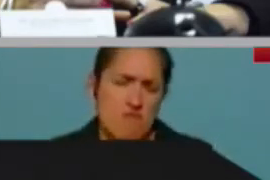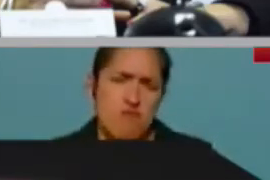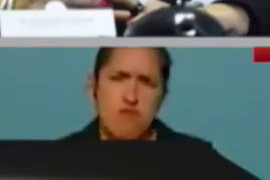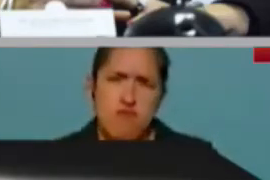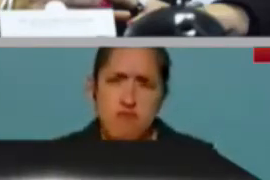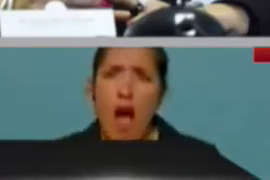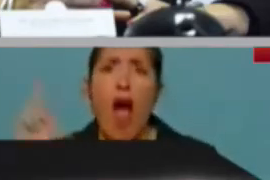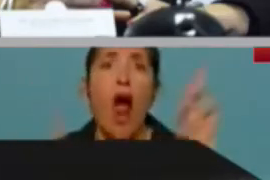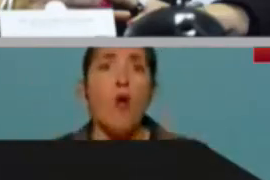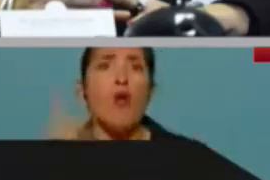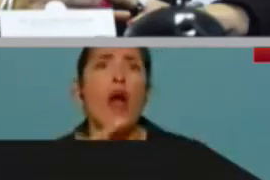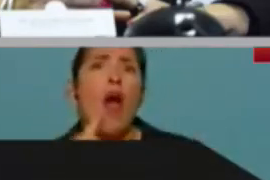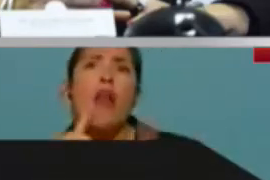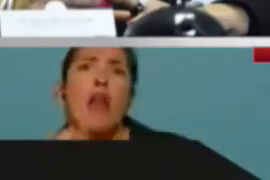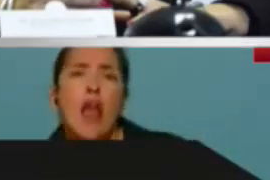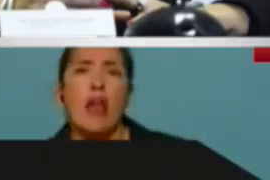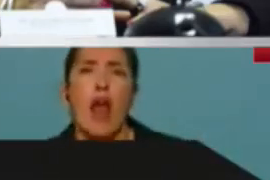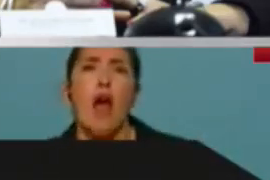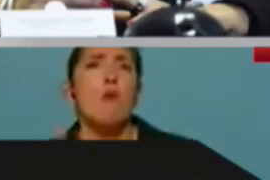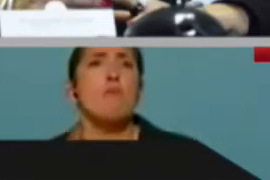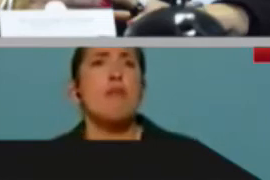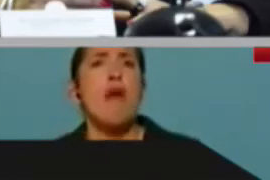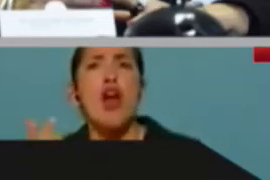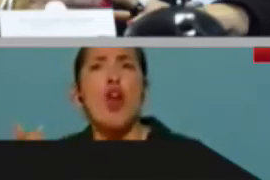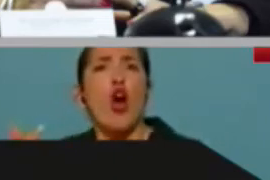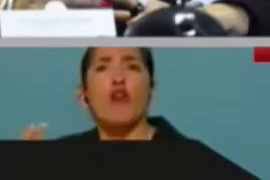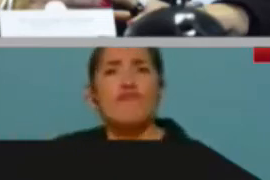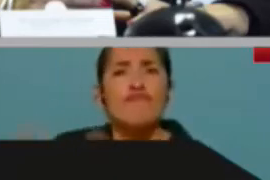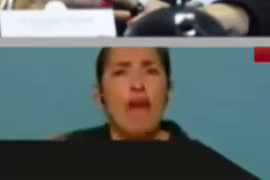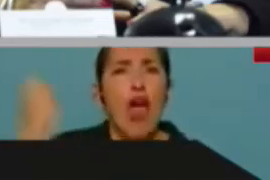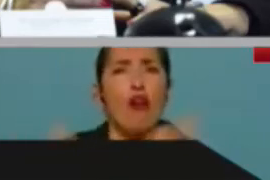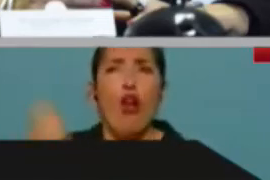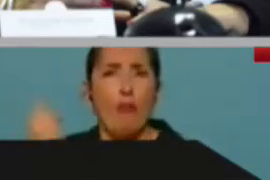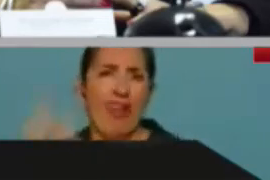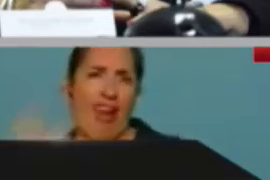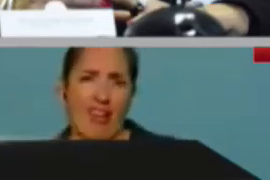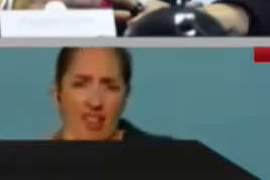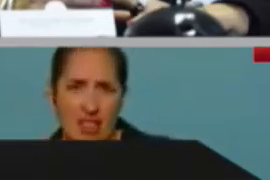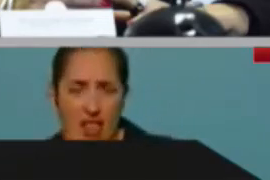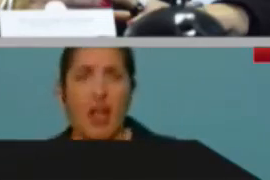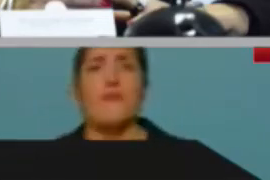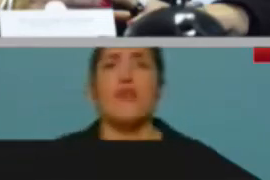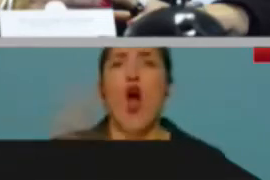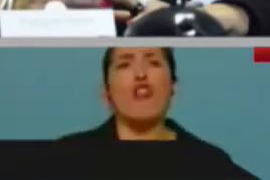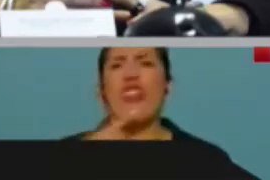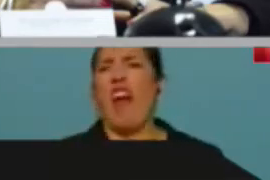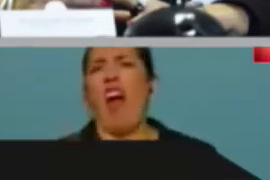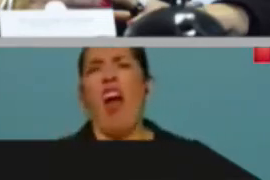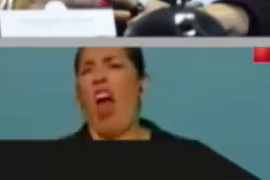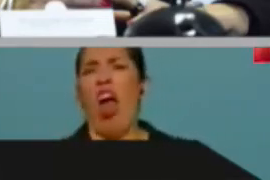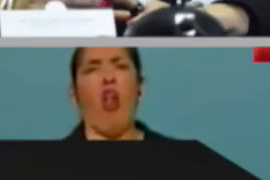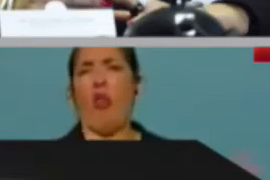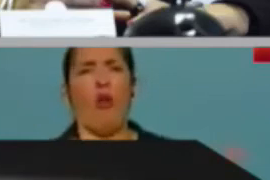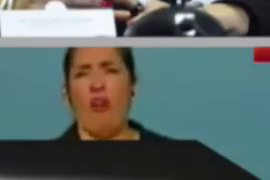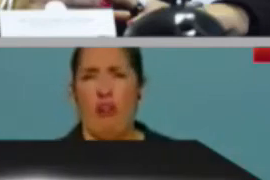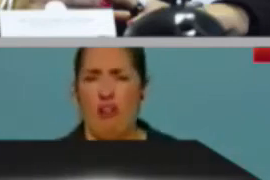¿no? Para ir sobre la protección, para trabajar sobre la protección de las mujeres. También entiendo